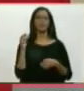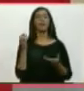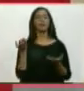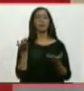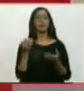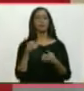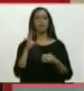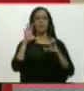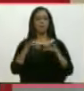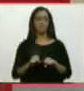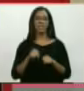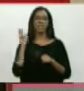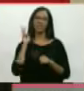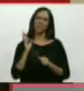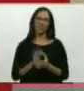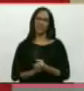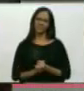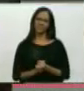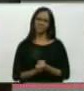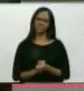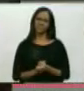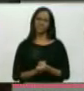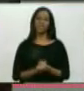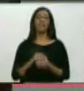fue capturada en territorio venezolano, Pedro.